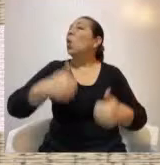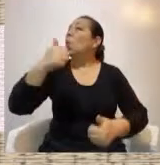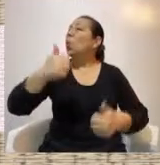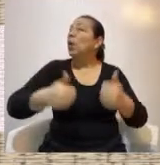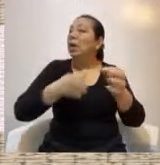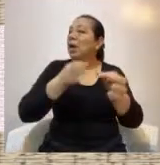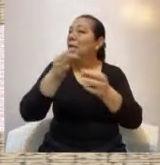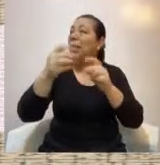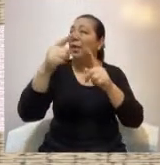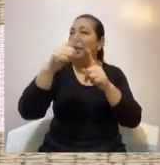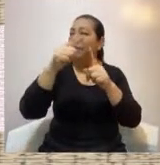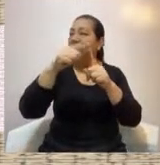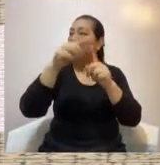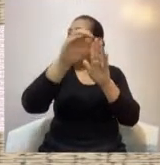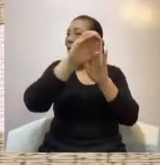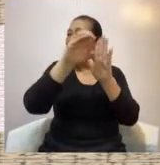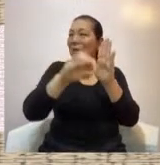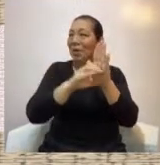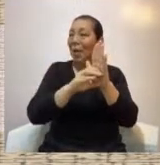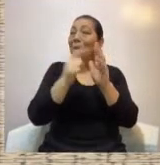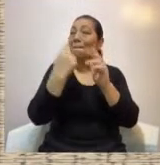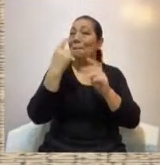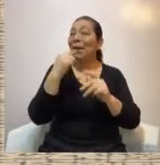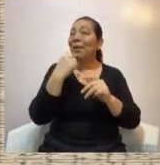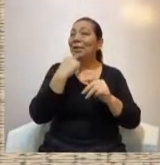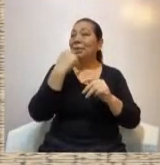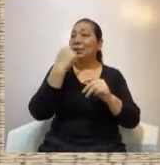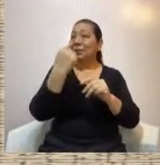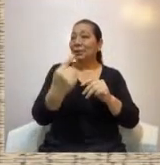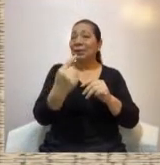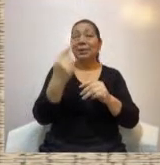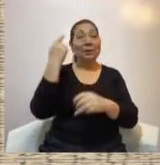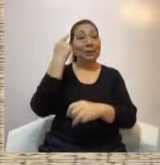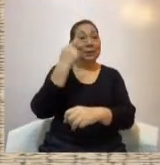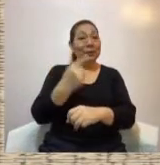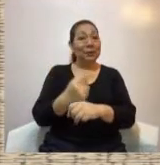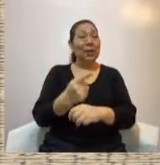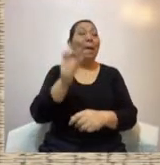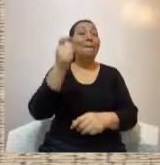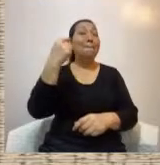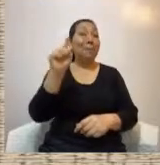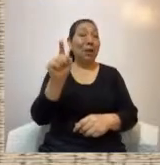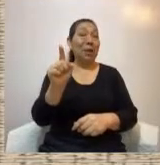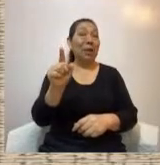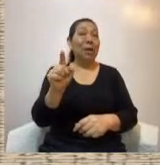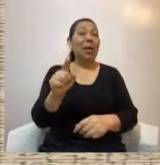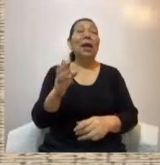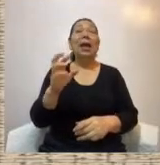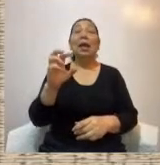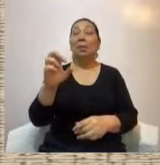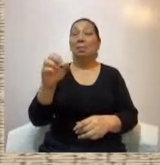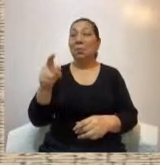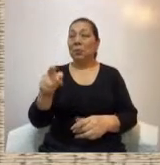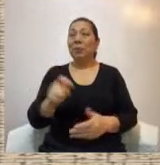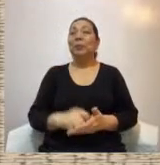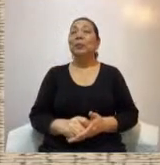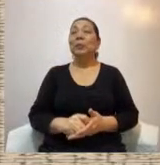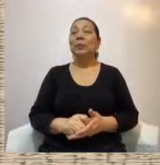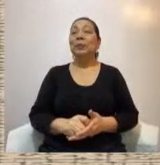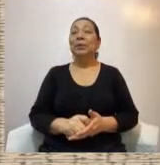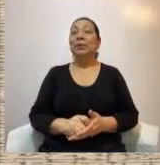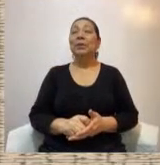¿Cuáles son los argumentos del Tribunal Constitucional para declarar fundada la demanda de la ciudadana